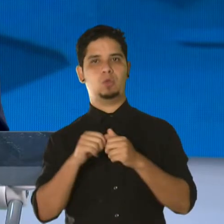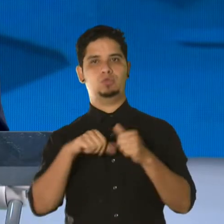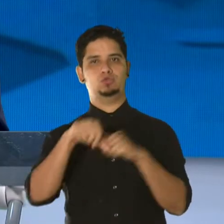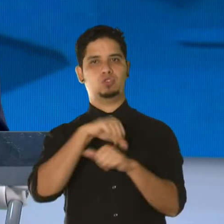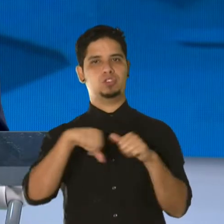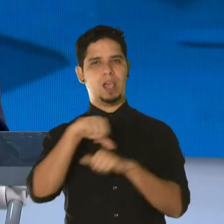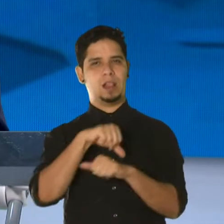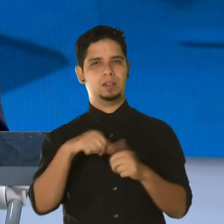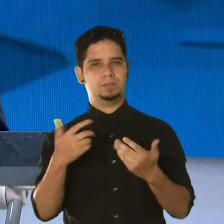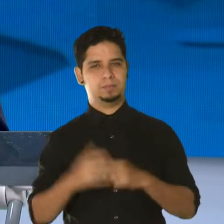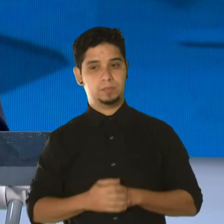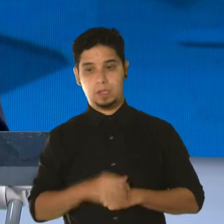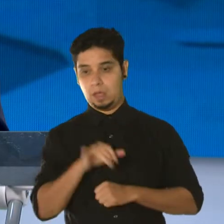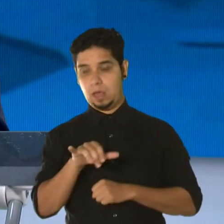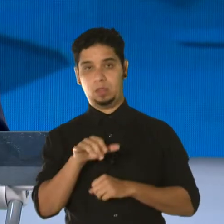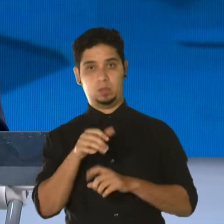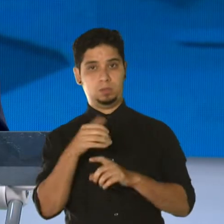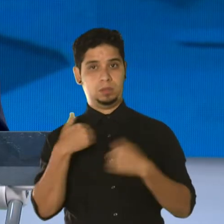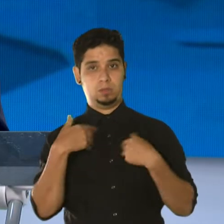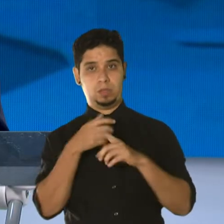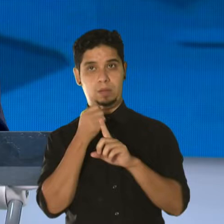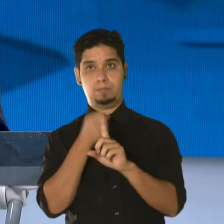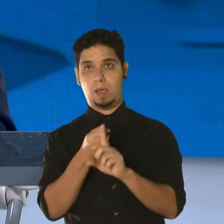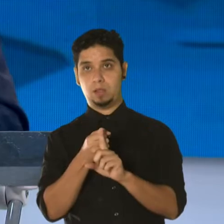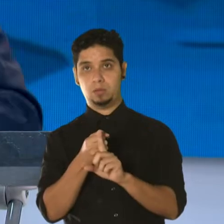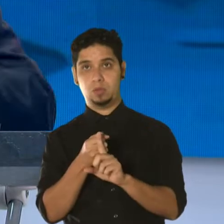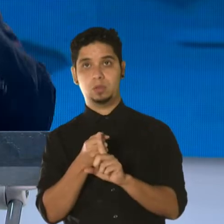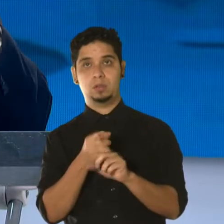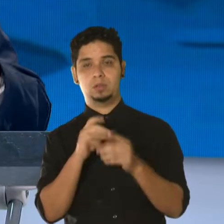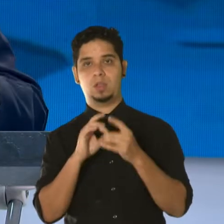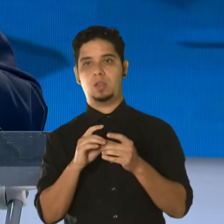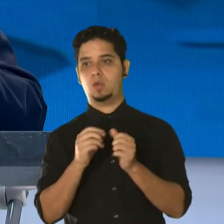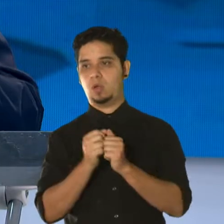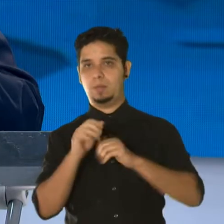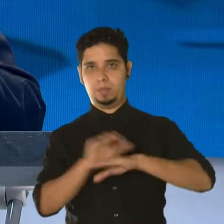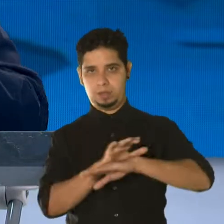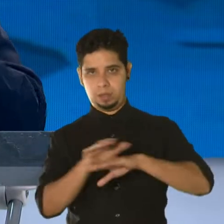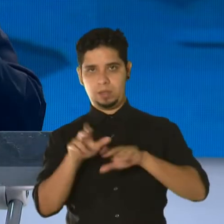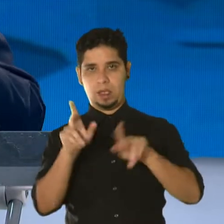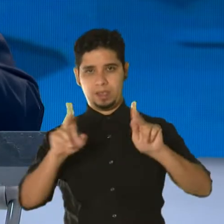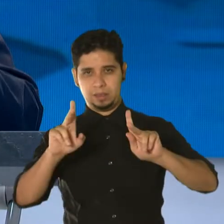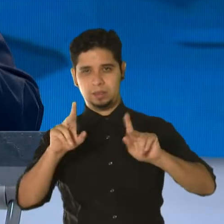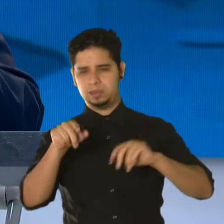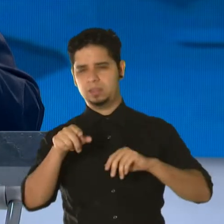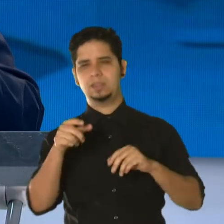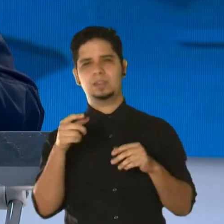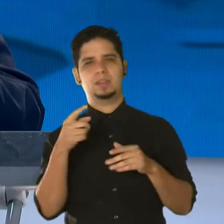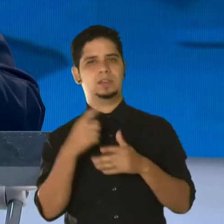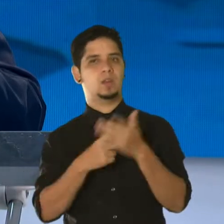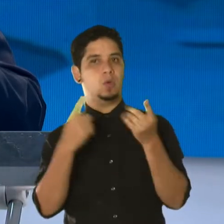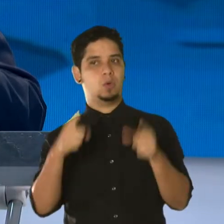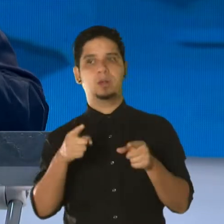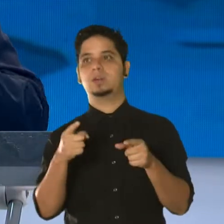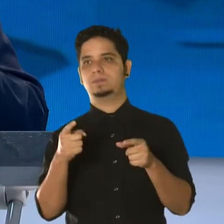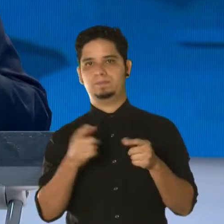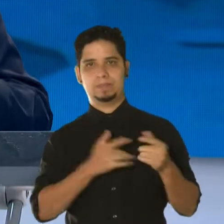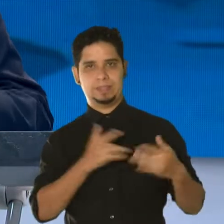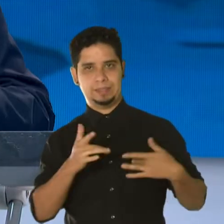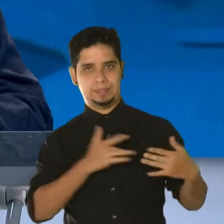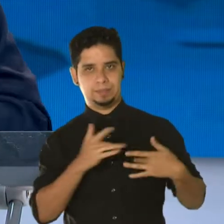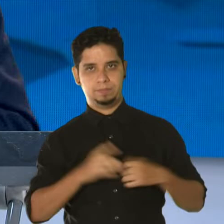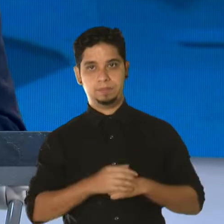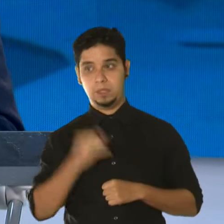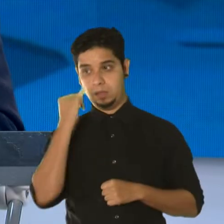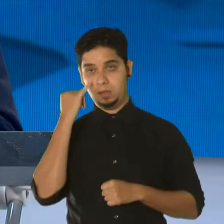esto tiene un impacto en la industria y en las personas y crea mucha ansiedad y como estamos en un